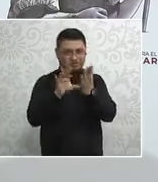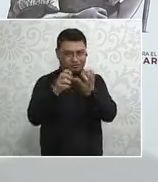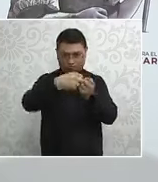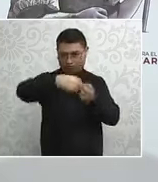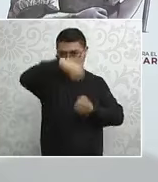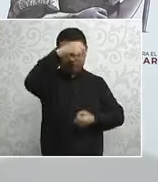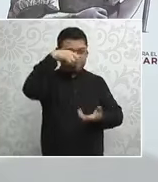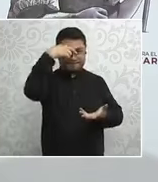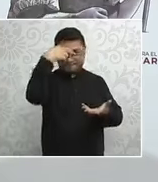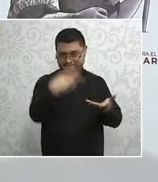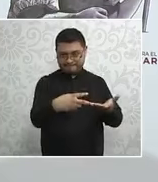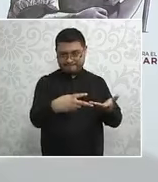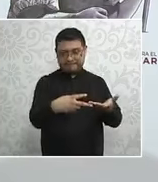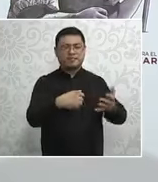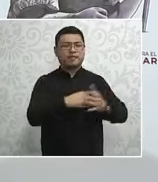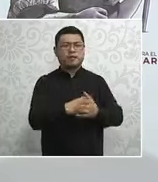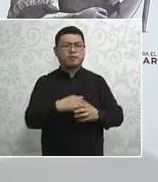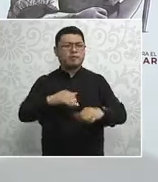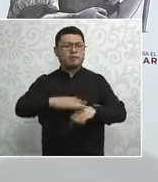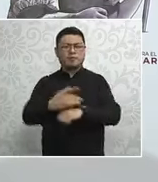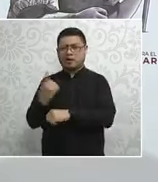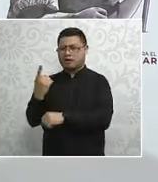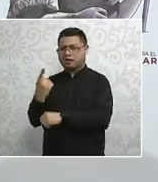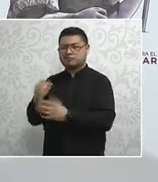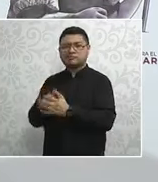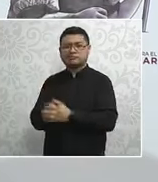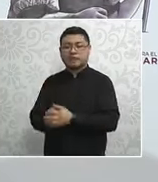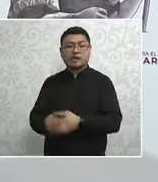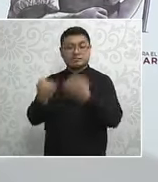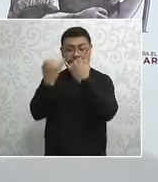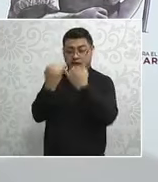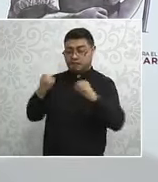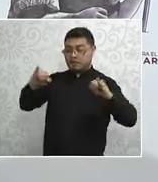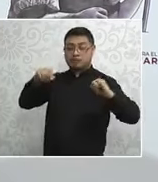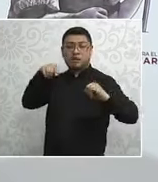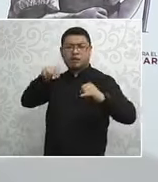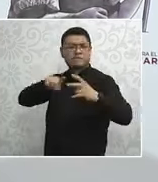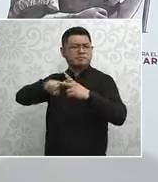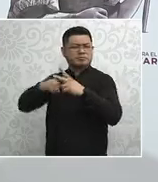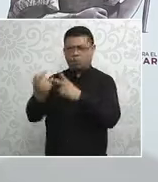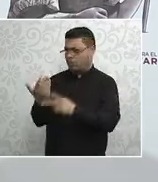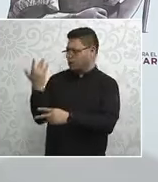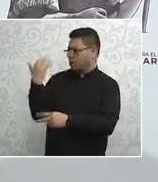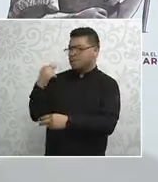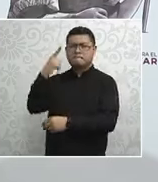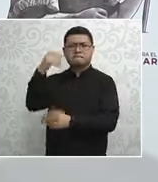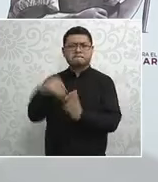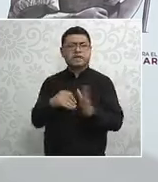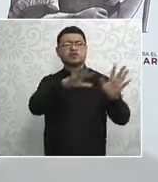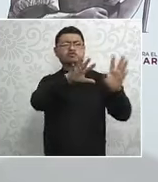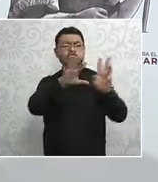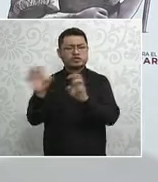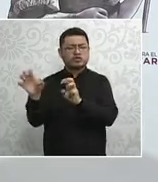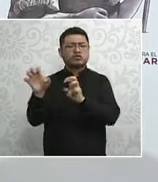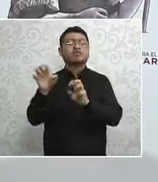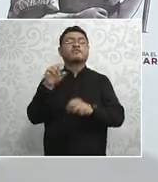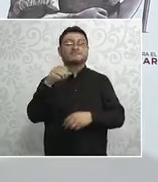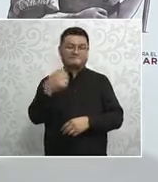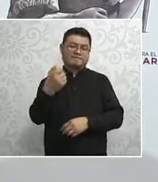República porque la independencia inició en 1810 se consumó